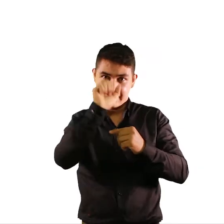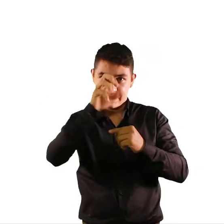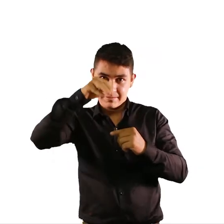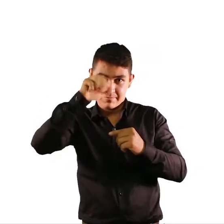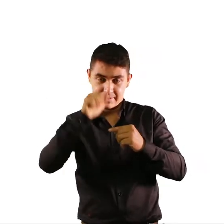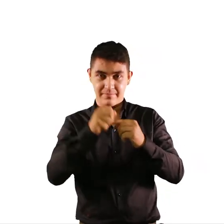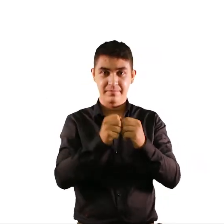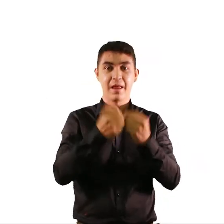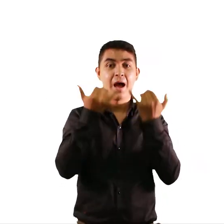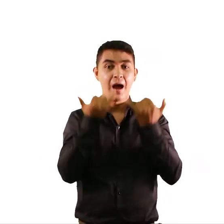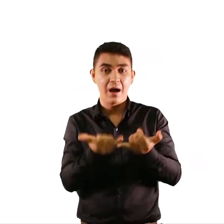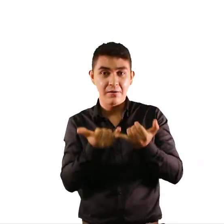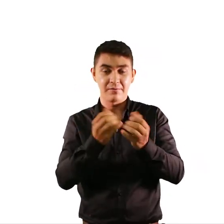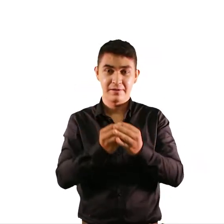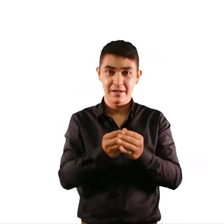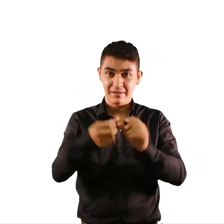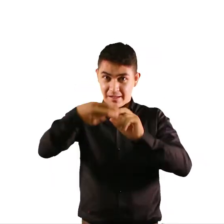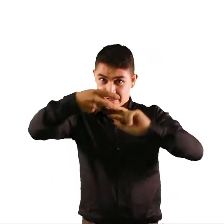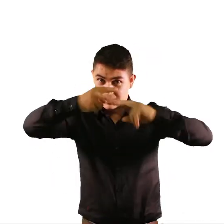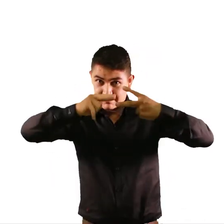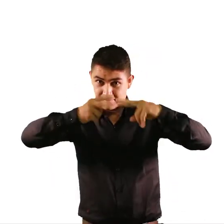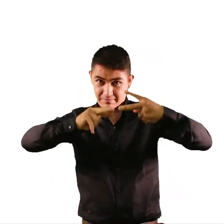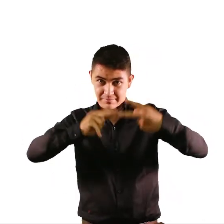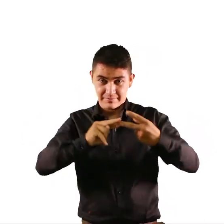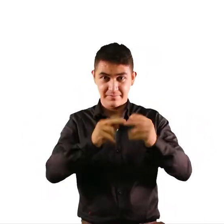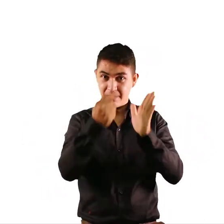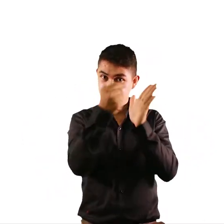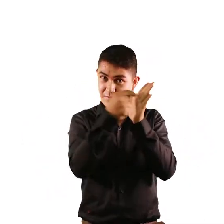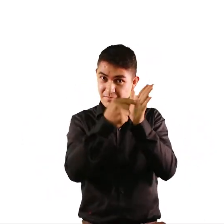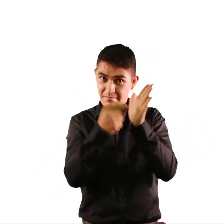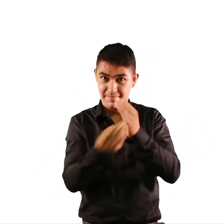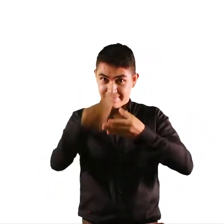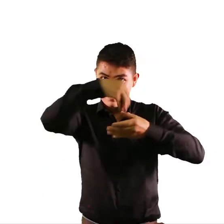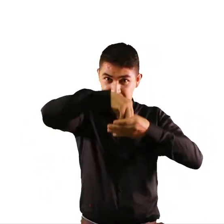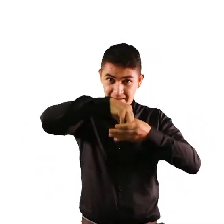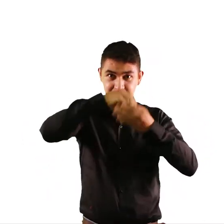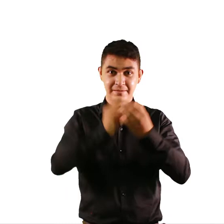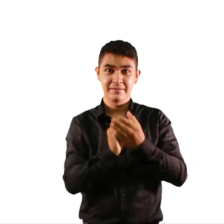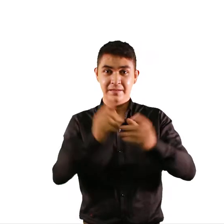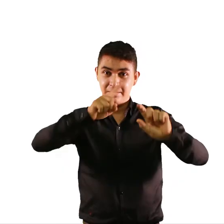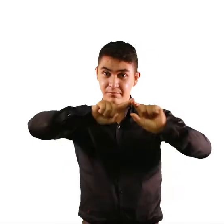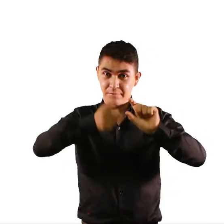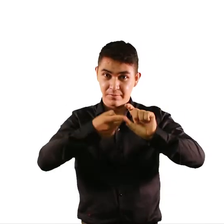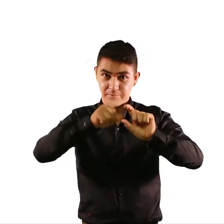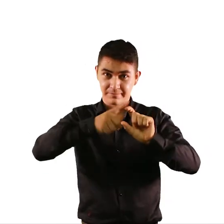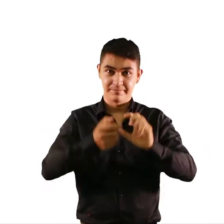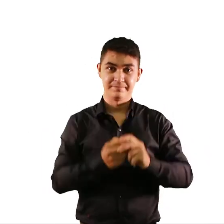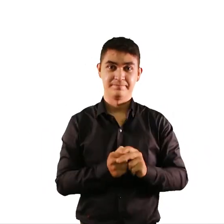Procedemos entonces a reemplazar los datos en la ecuación.